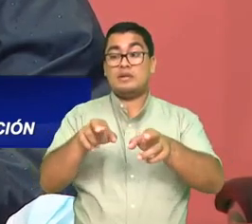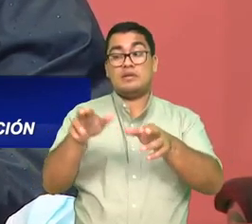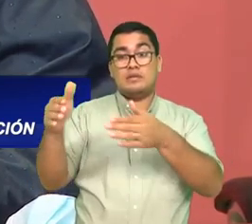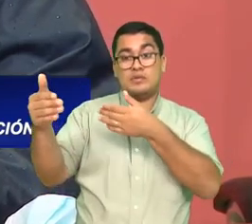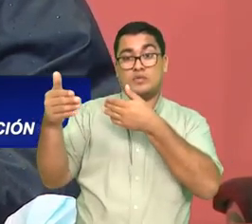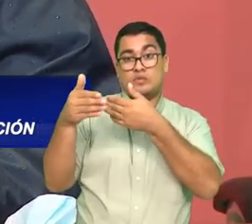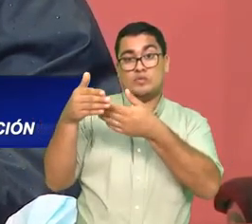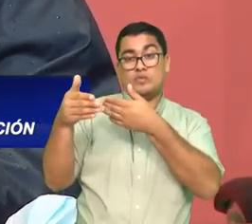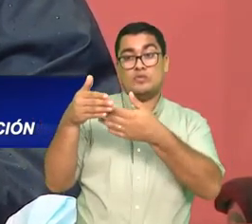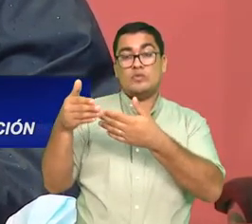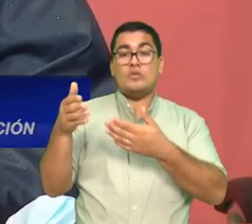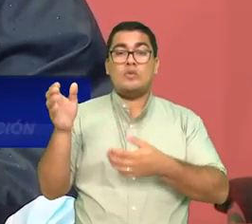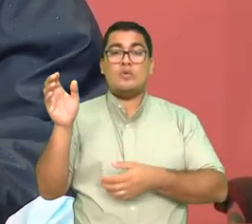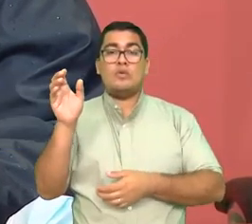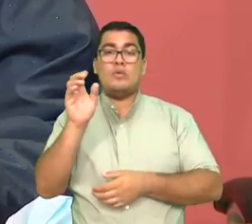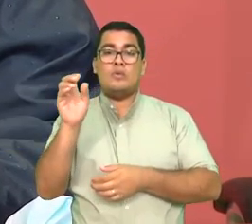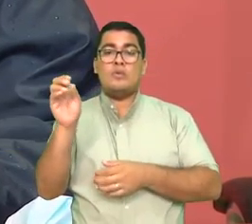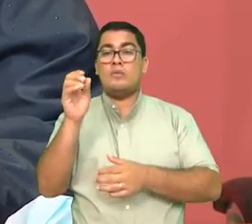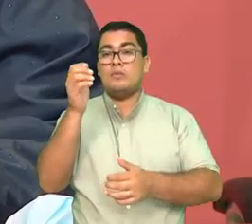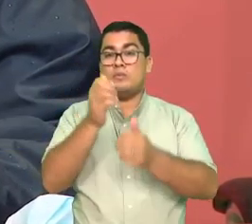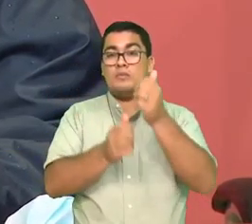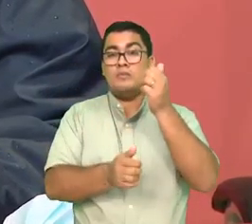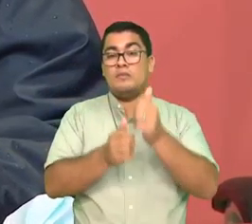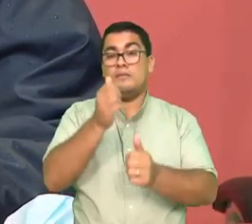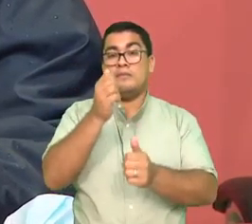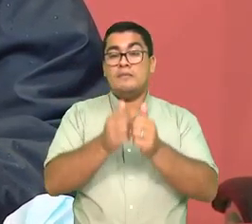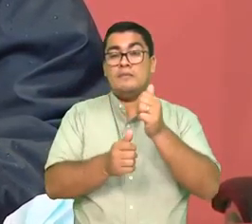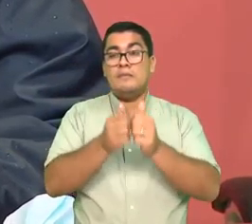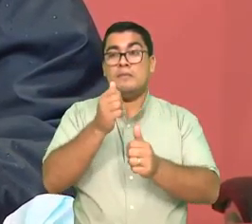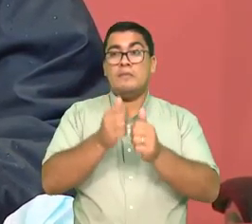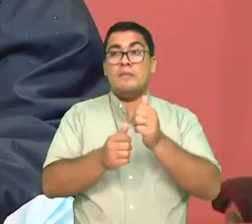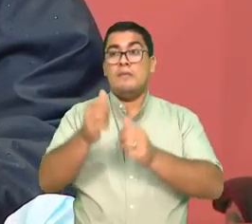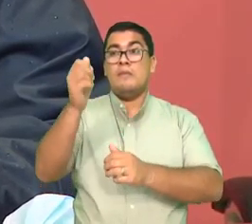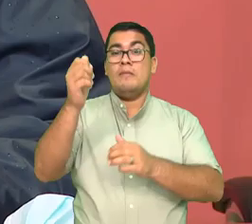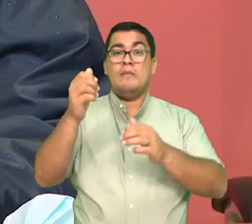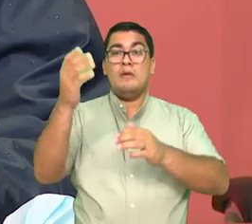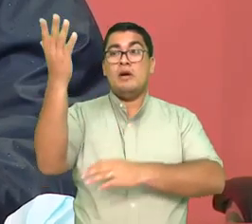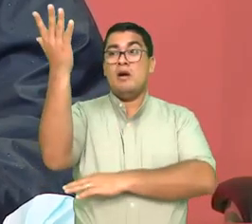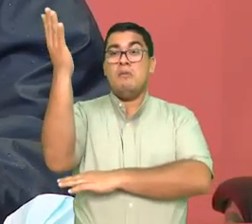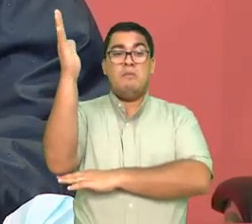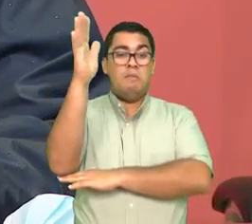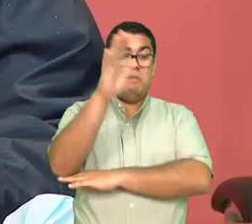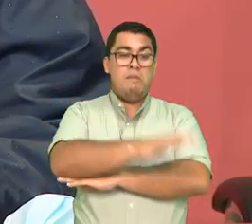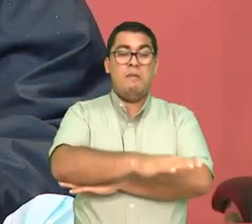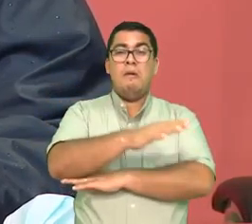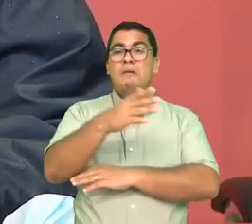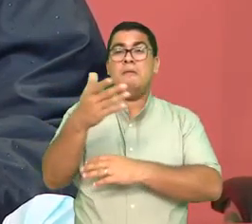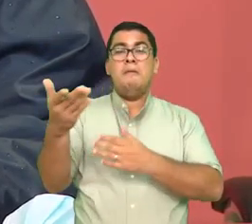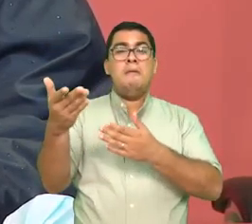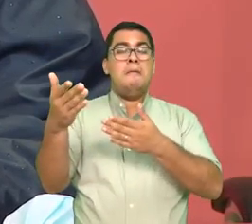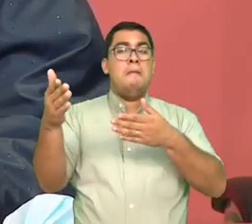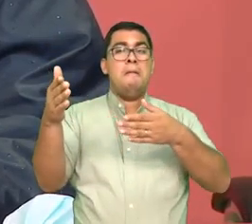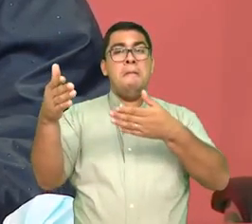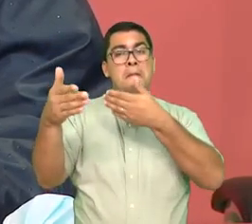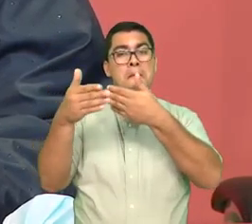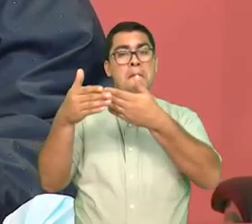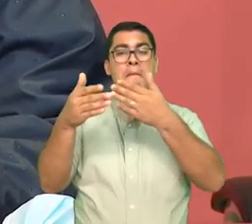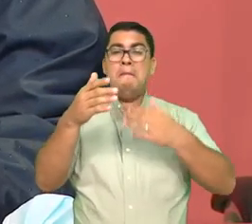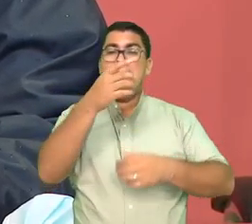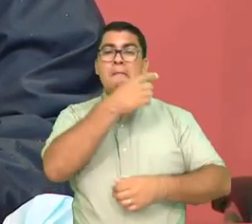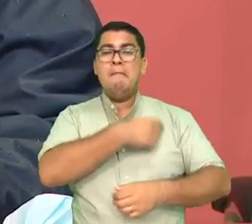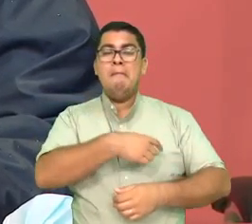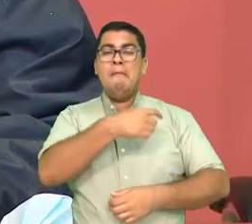quebradas o que se han visto afectadas por caídas de árboles en las inmediaciones de los centros de